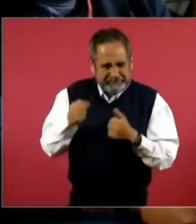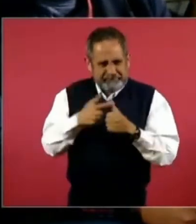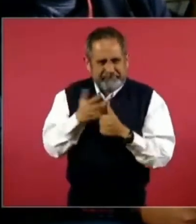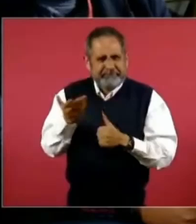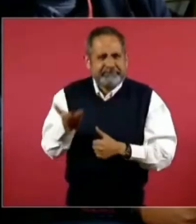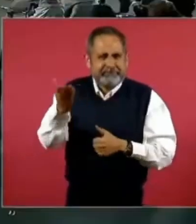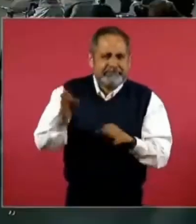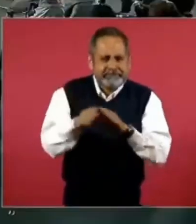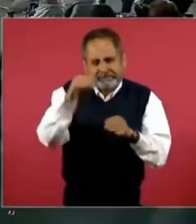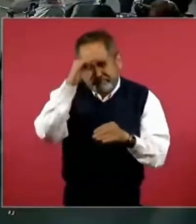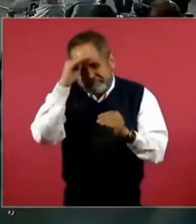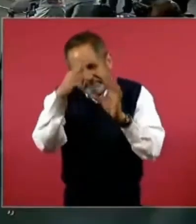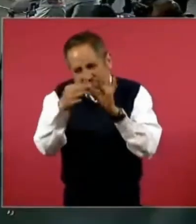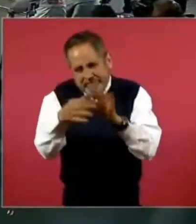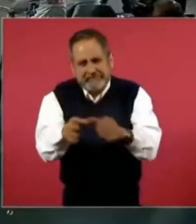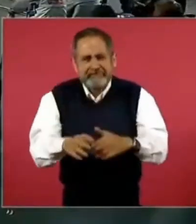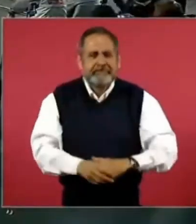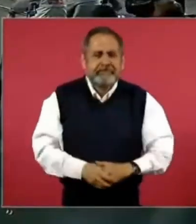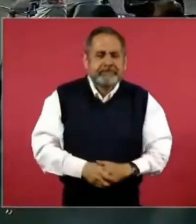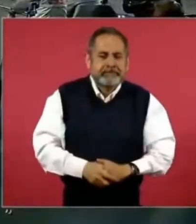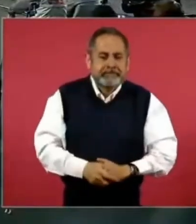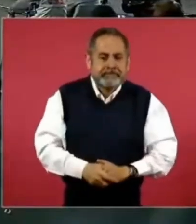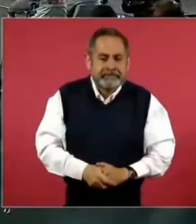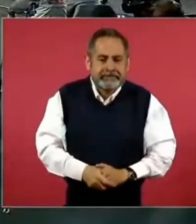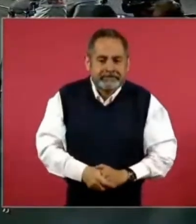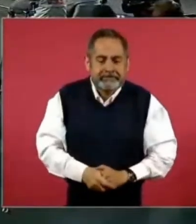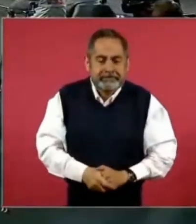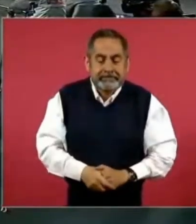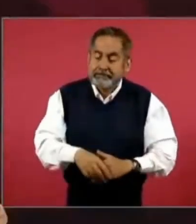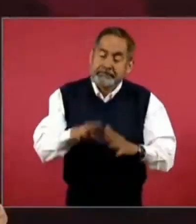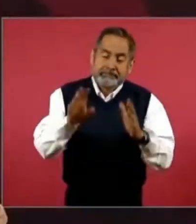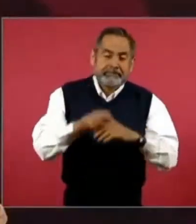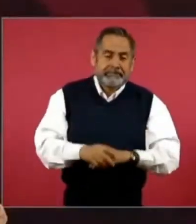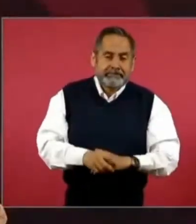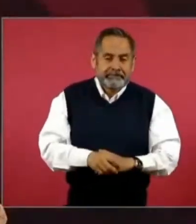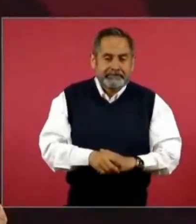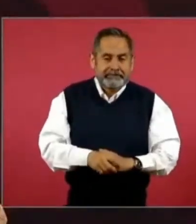señor presidente. No, pues son muy buenas